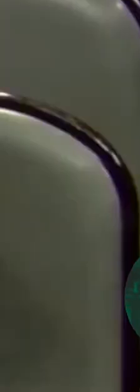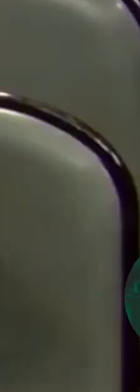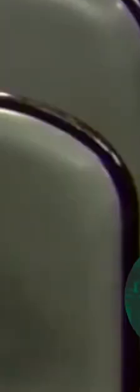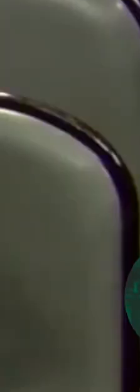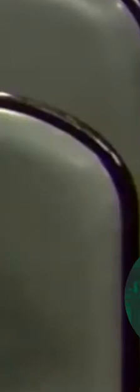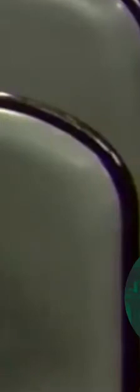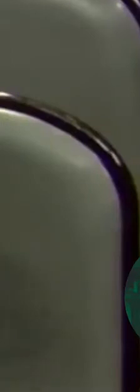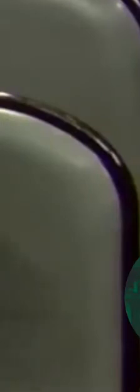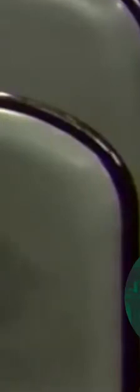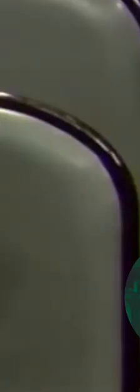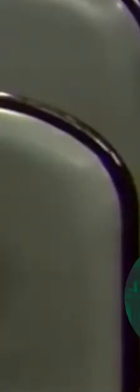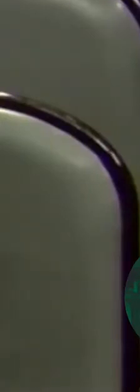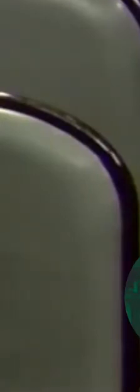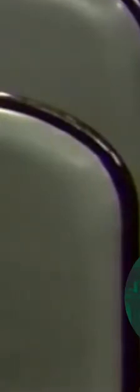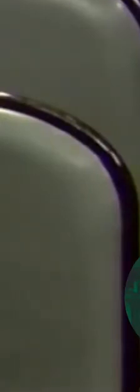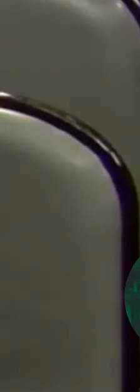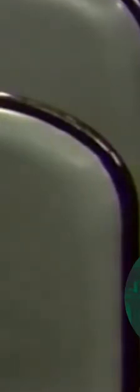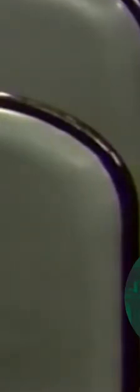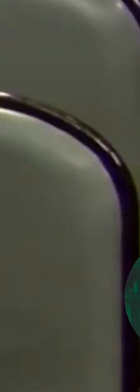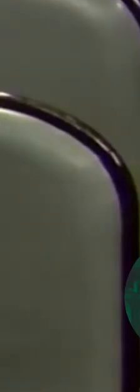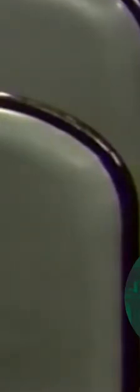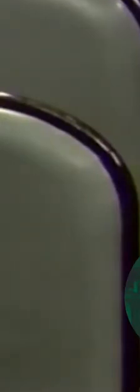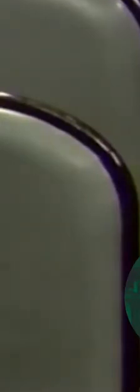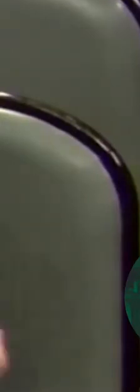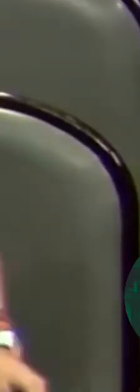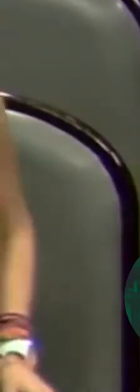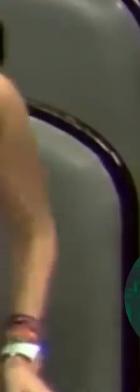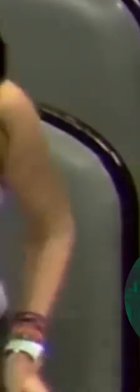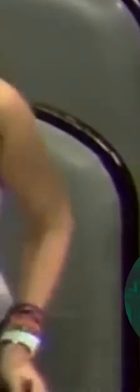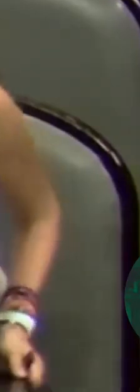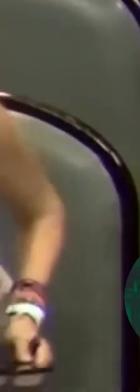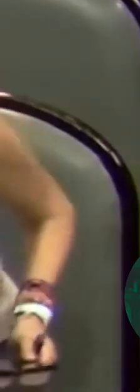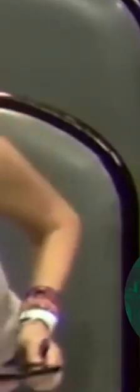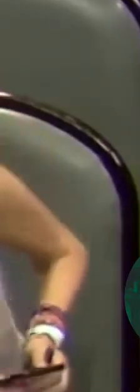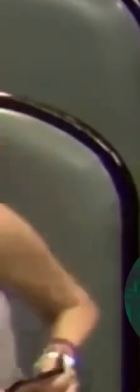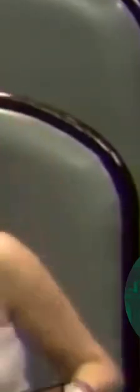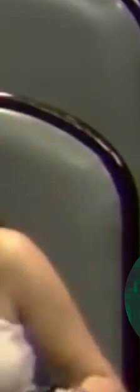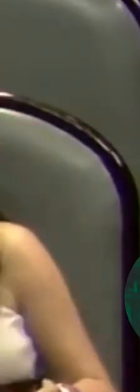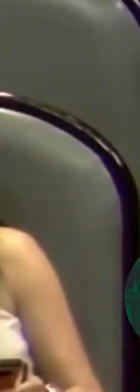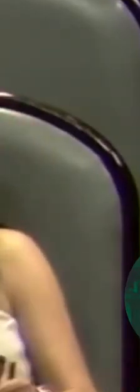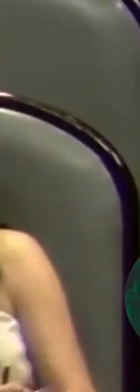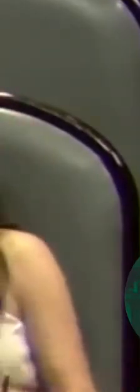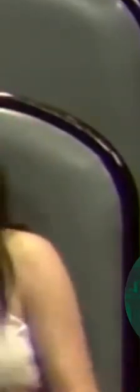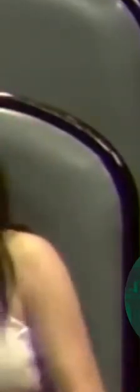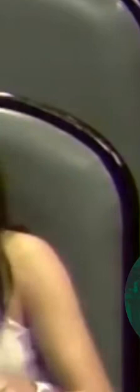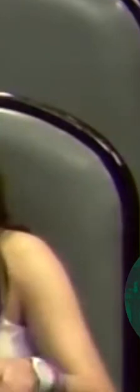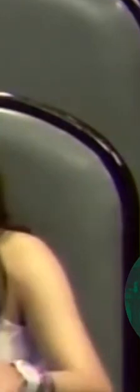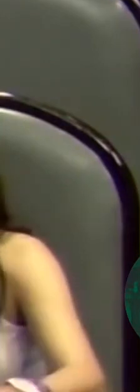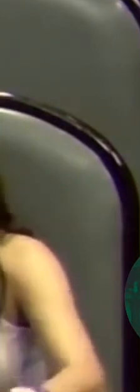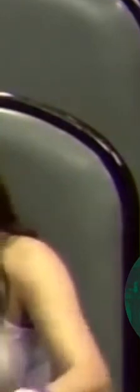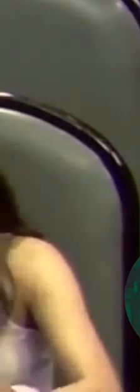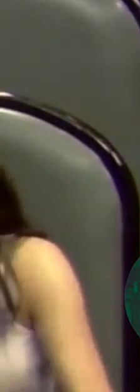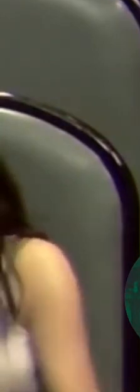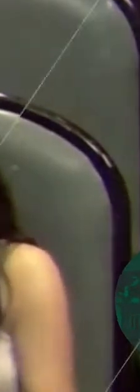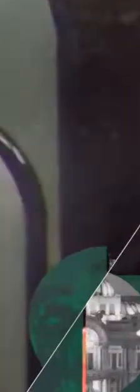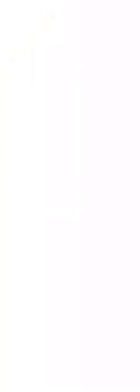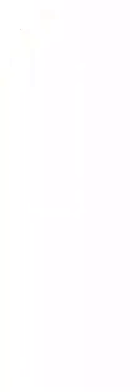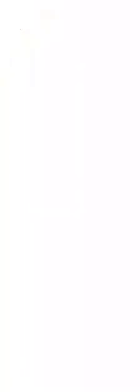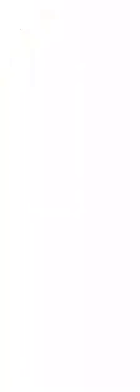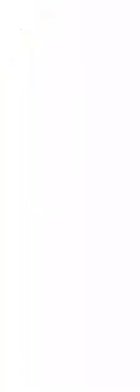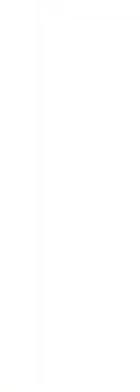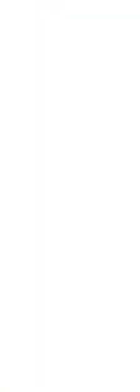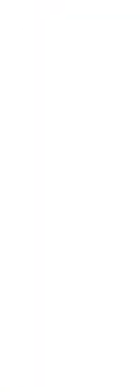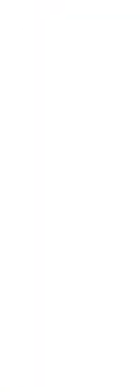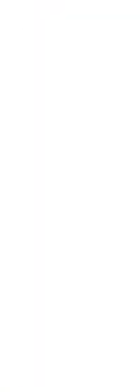de Diputados licencia por tiempo indefinido. Negó que tema enfrentar a la justicia y se declaró inocente.